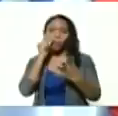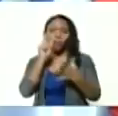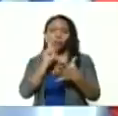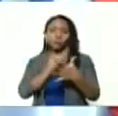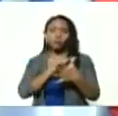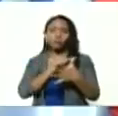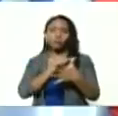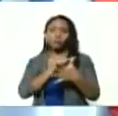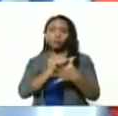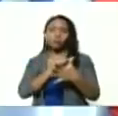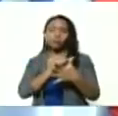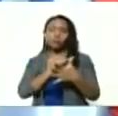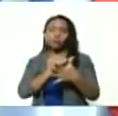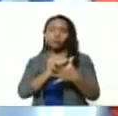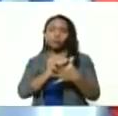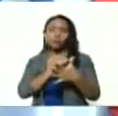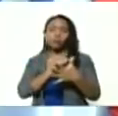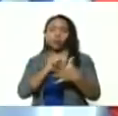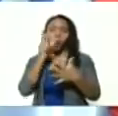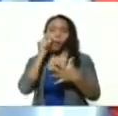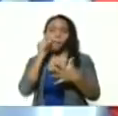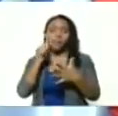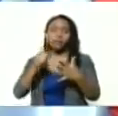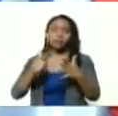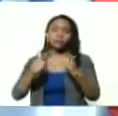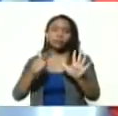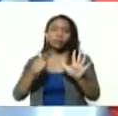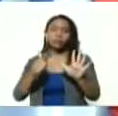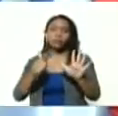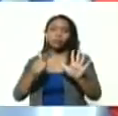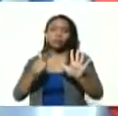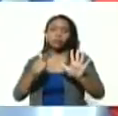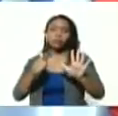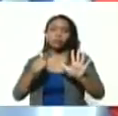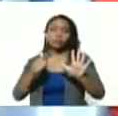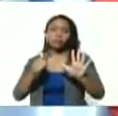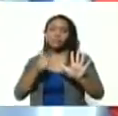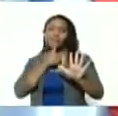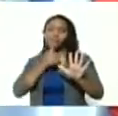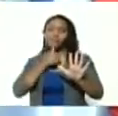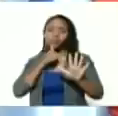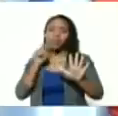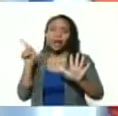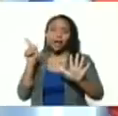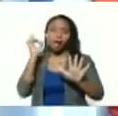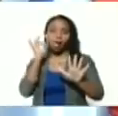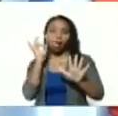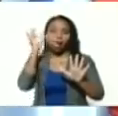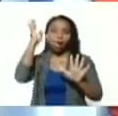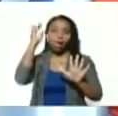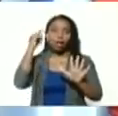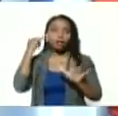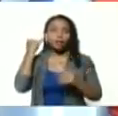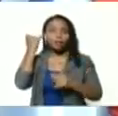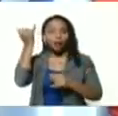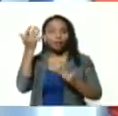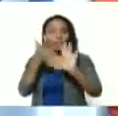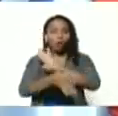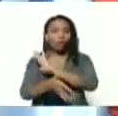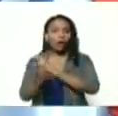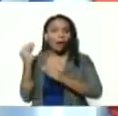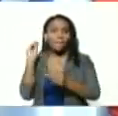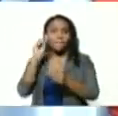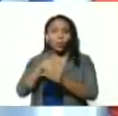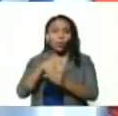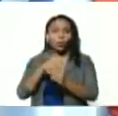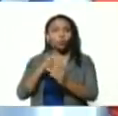Sánchez, Anthony Carreño, quien fue el que instaló el